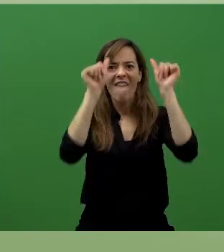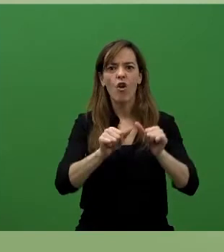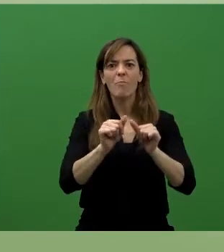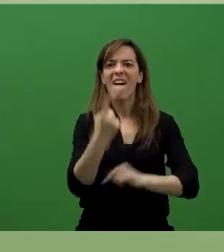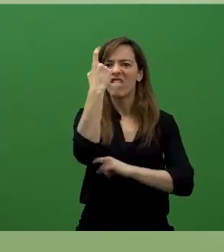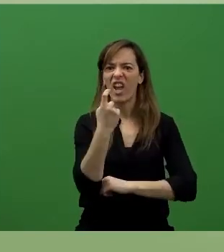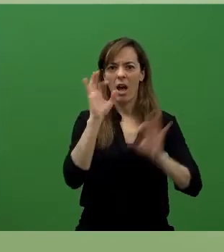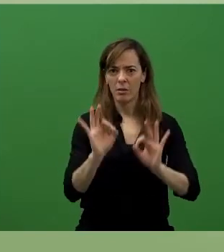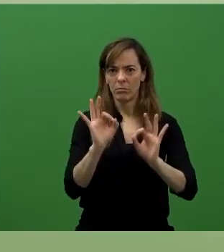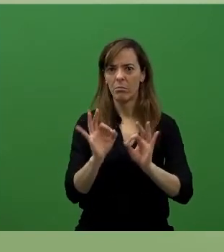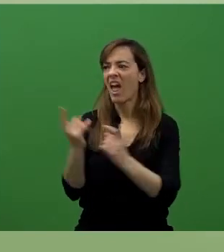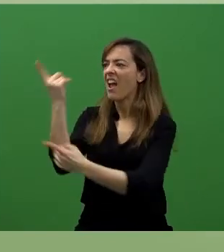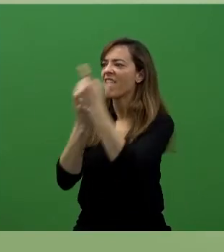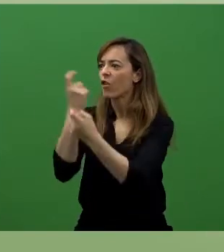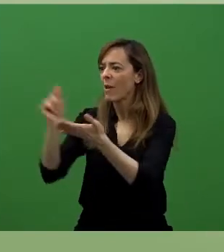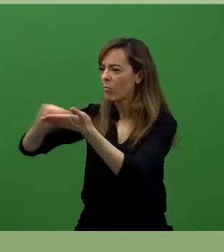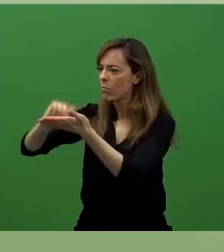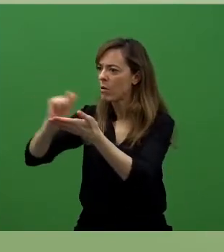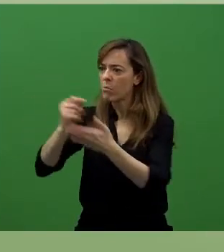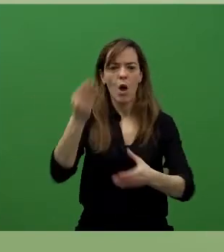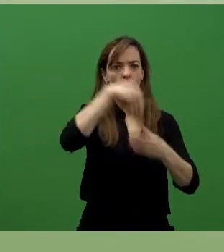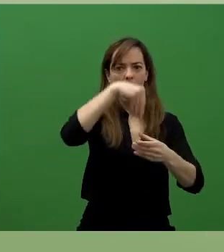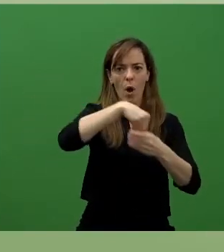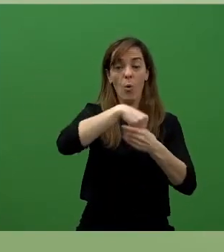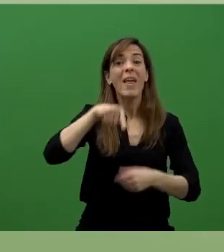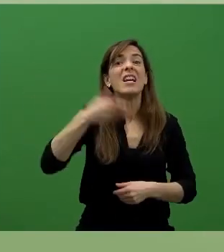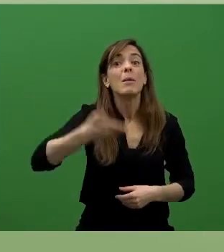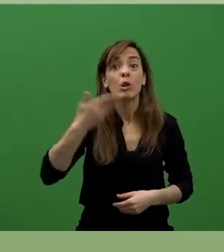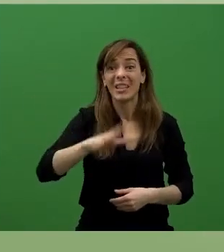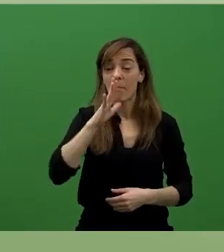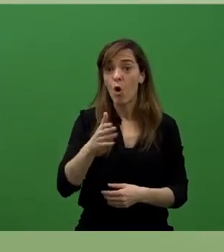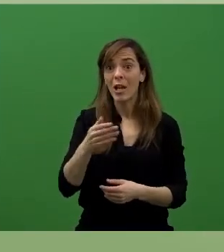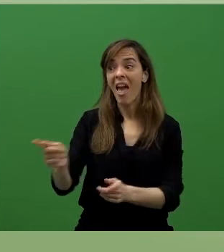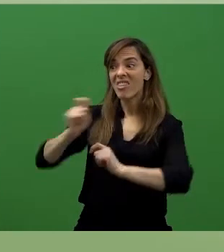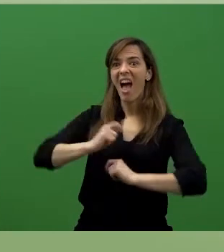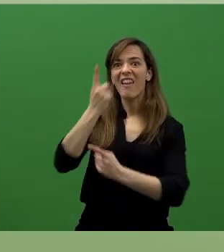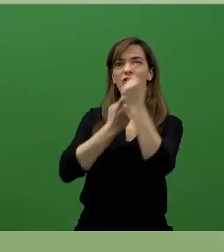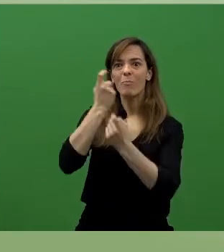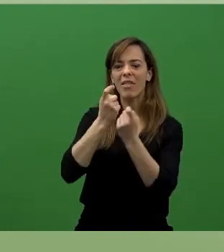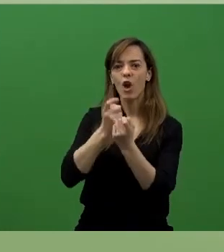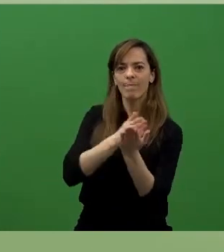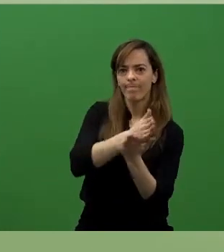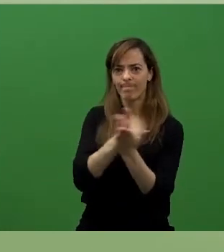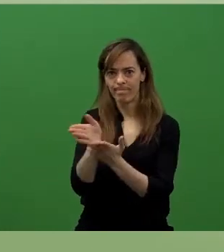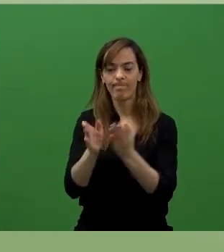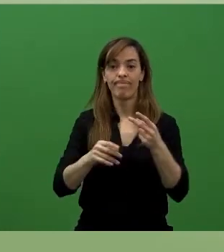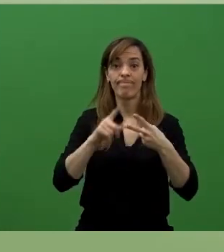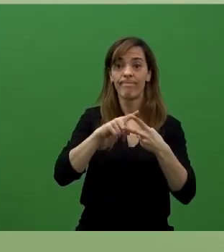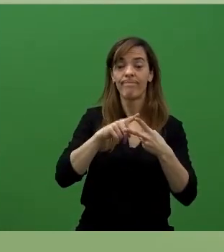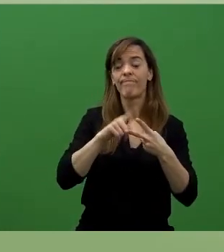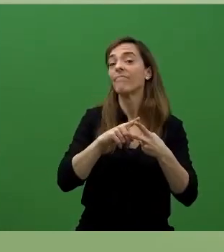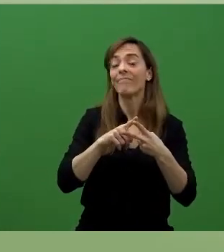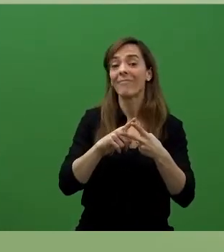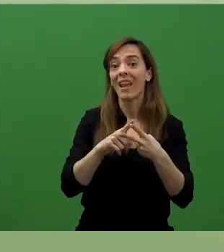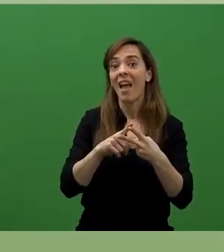entrar esta información. ¿Por qué es importante? Porque nos da dos ventajas esto. En primer lugar, al final lo que hay detrás de cada frasecita,